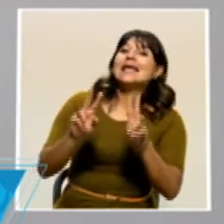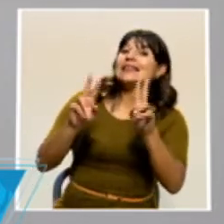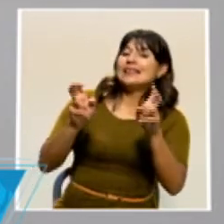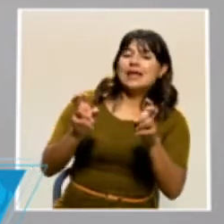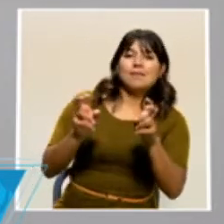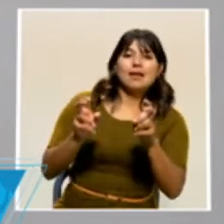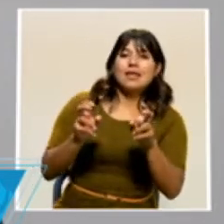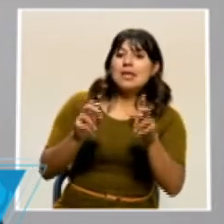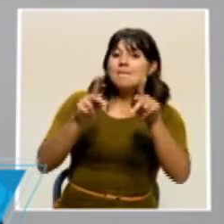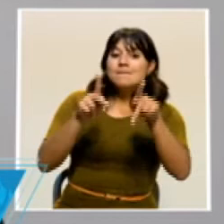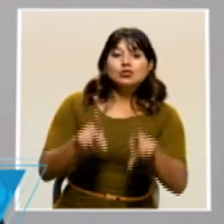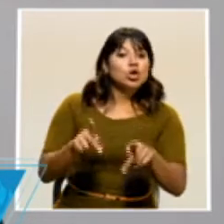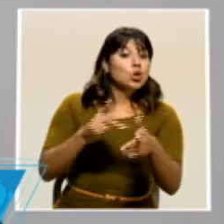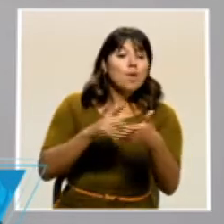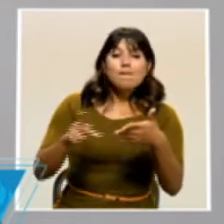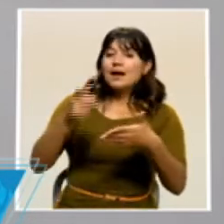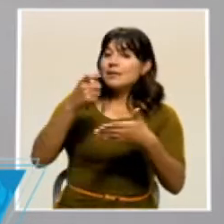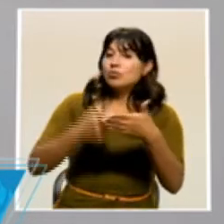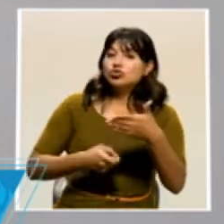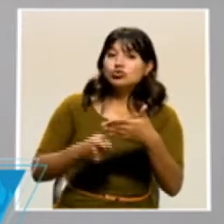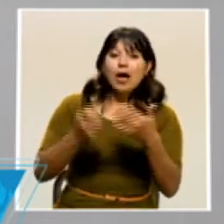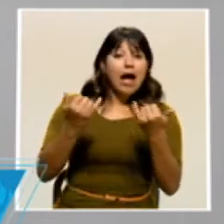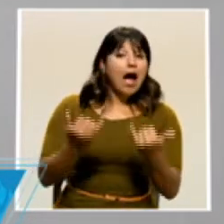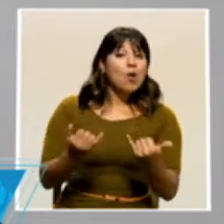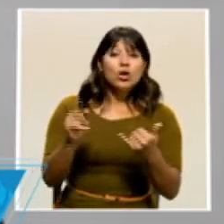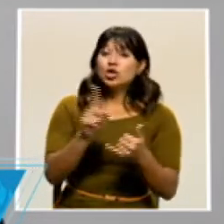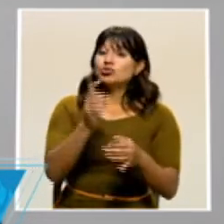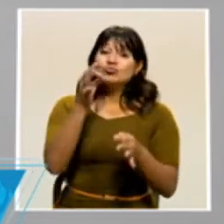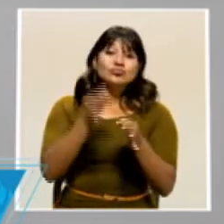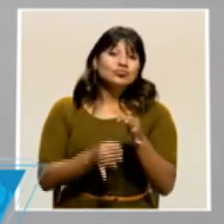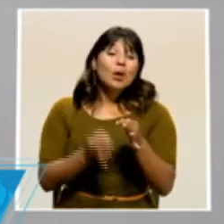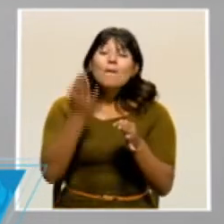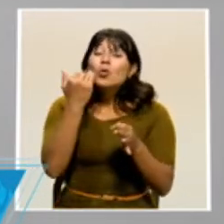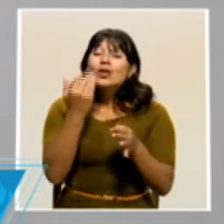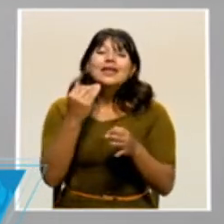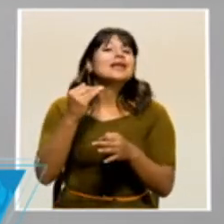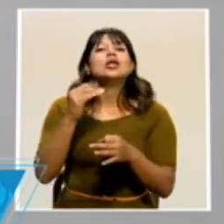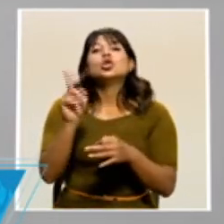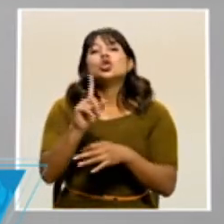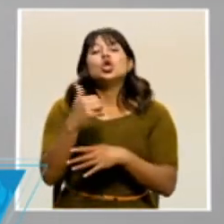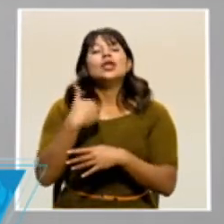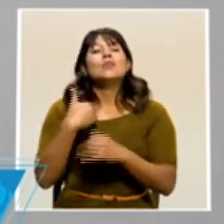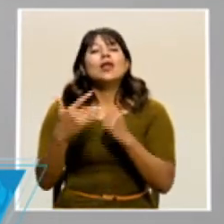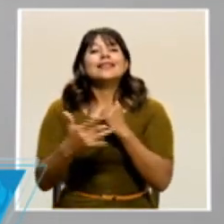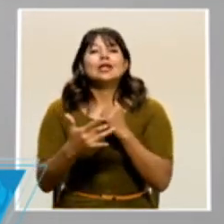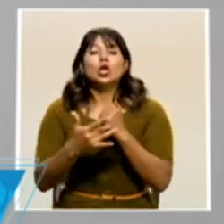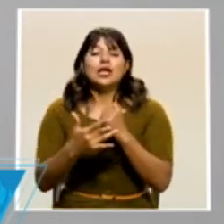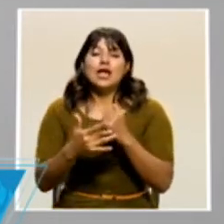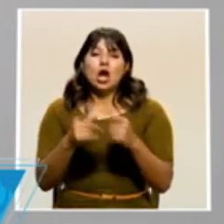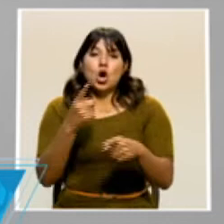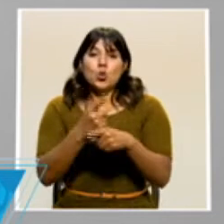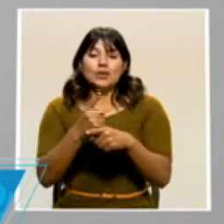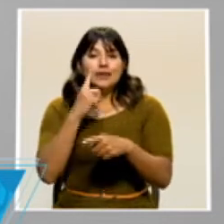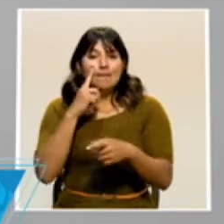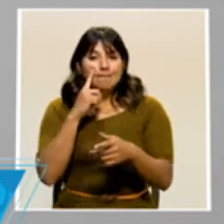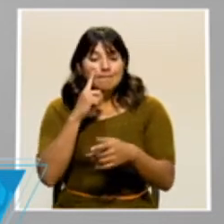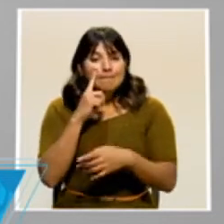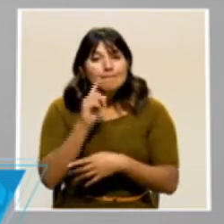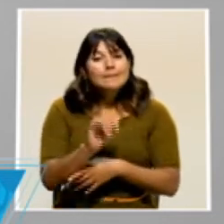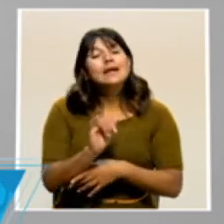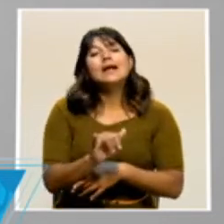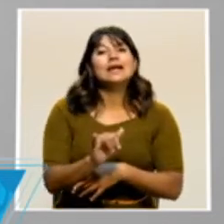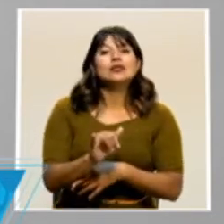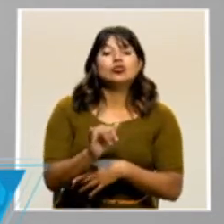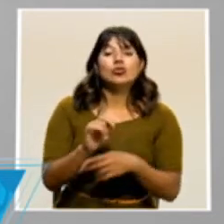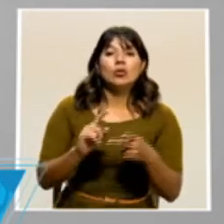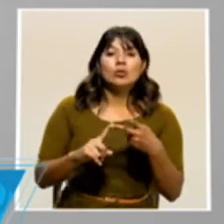este momento porque no hay la tecnología apropiada, porque los procesos para poder recuperar esos recursos